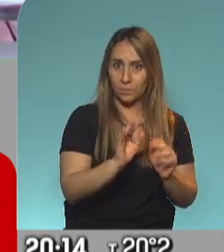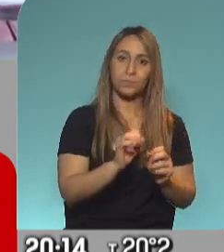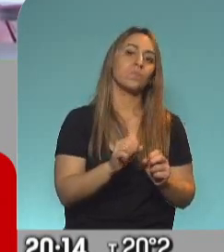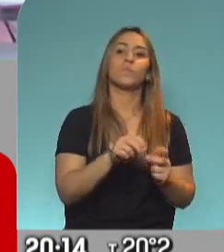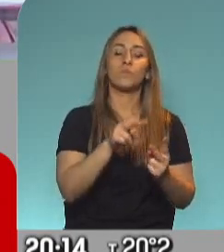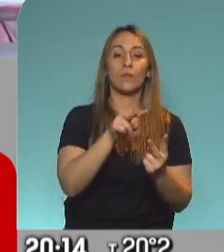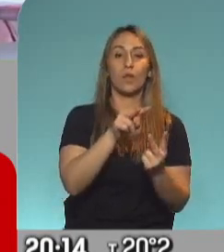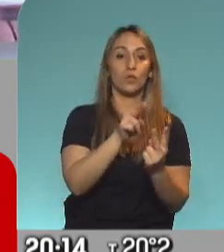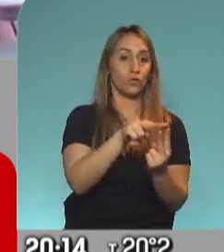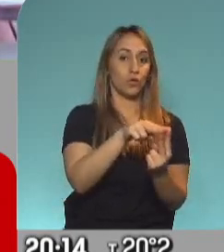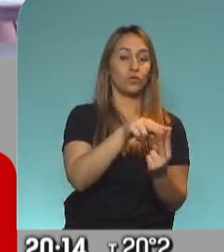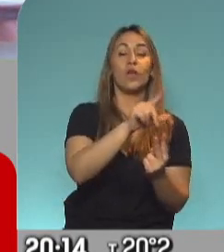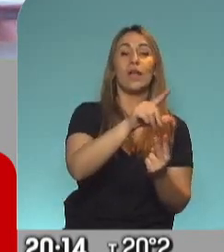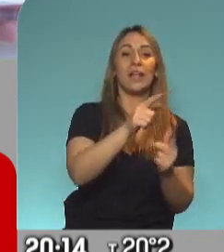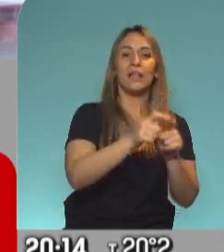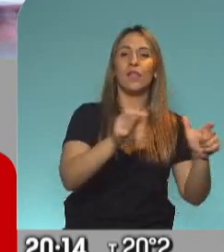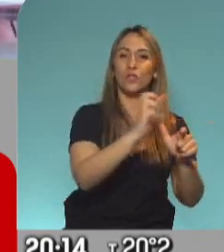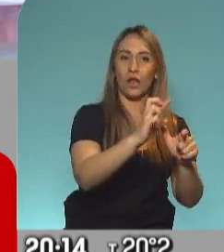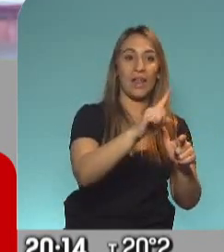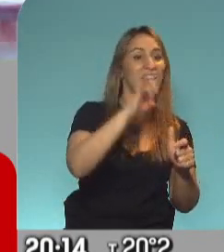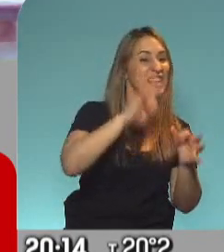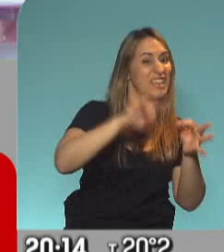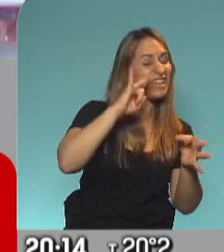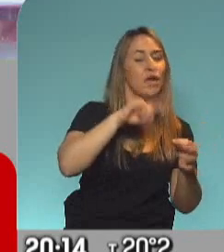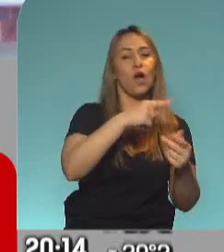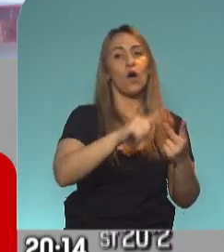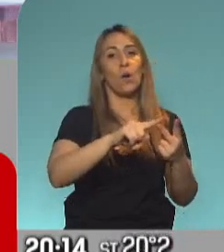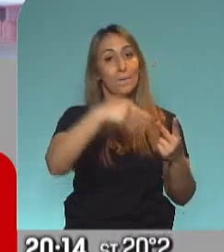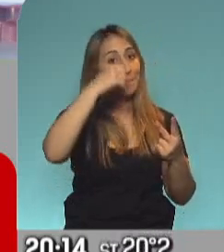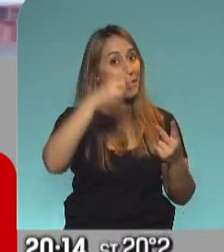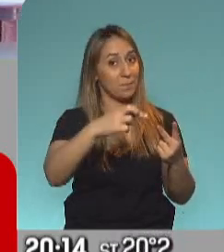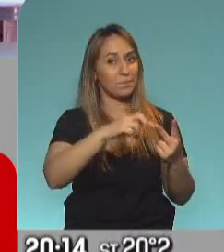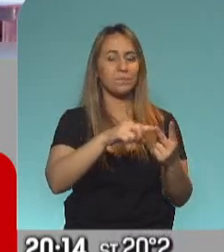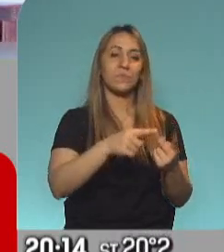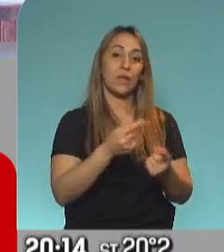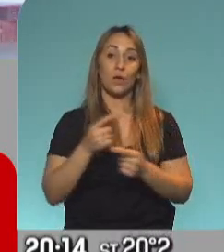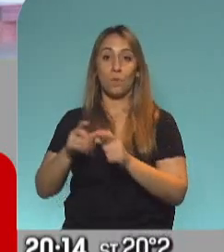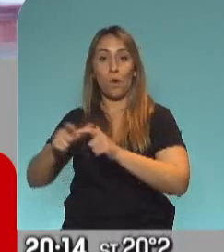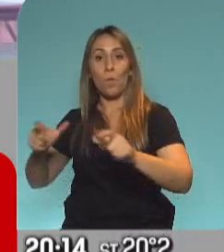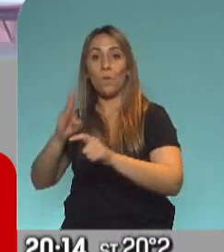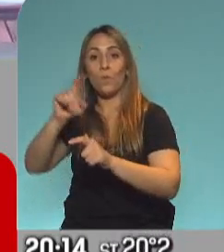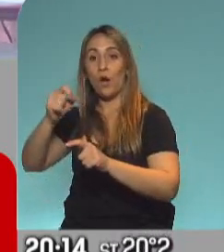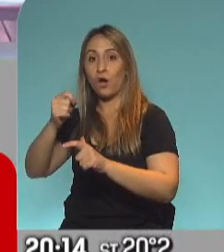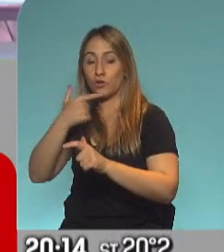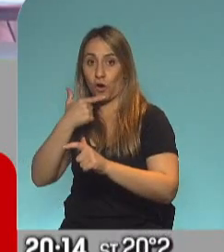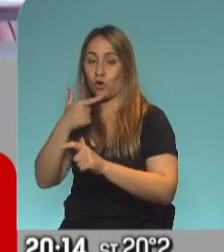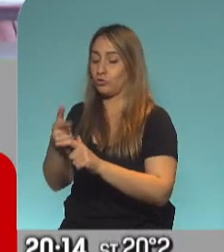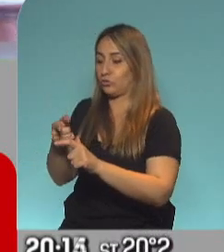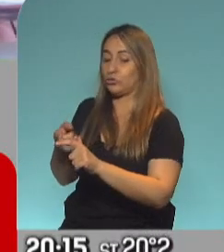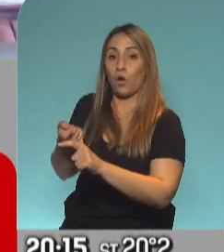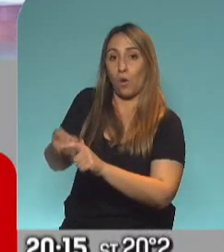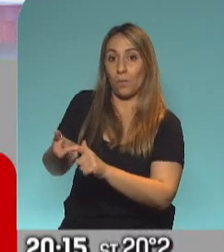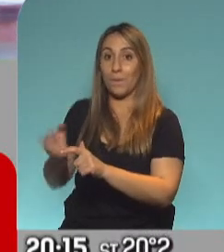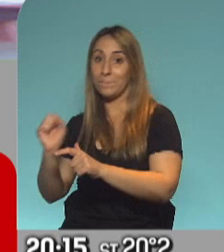estos dos tipos de dólares cuál es la diferencia bueno que después de que éste de esta operación no se ha comprado un bono en pesos y después lo vendes en